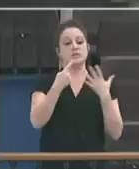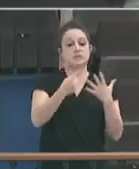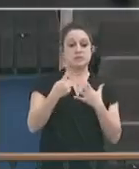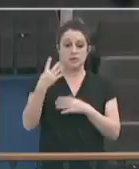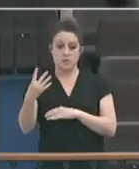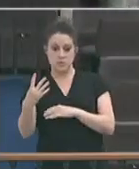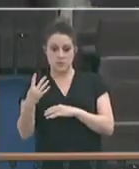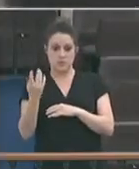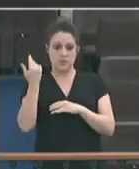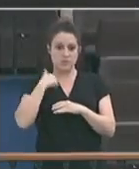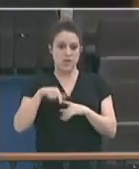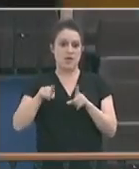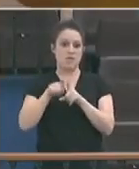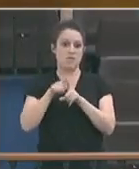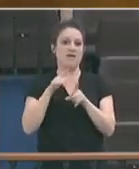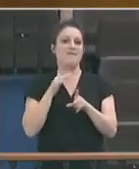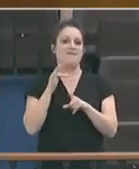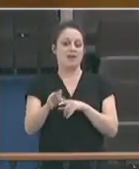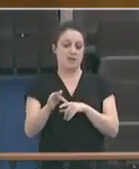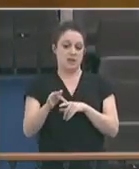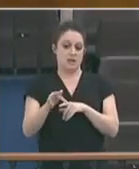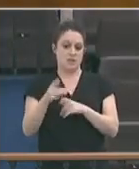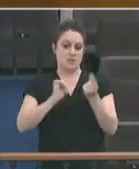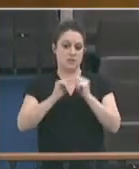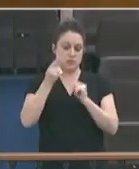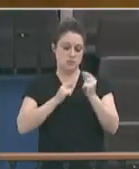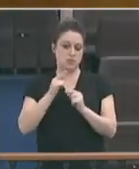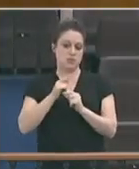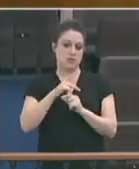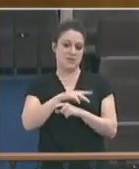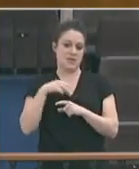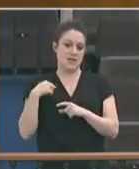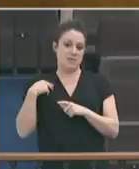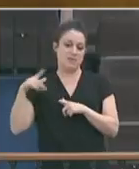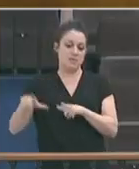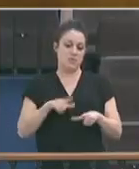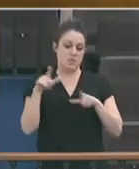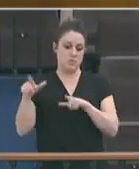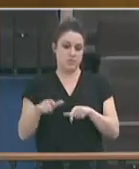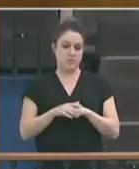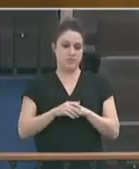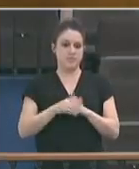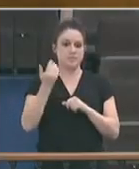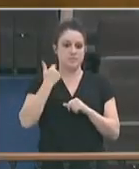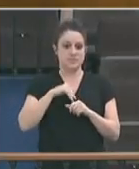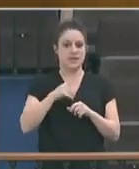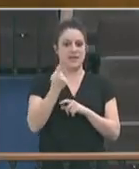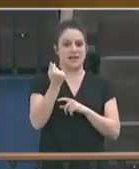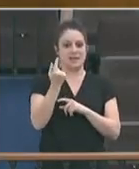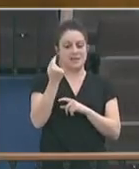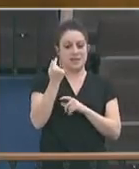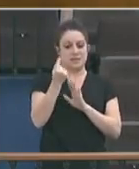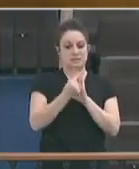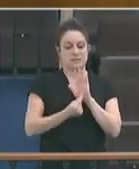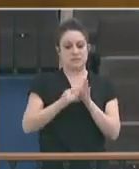de los estados de ingresos y gastos de los presupuestos generales de Castilla-La Mancha para el año 2020, en la cantidad establecida en el proyecto de